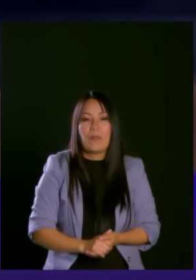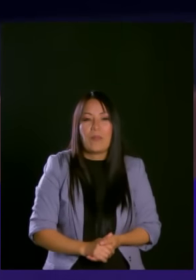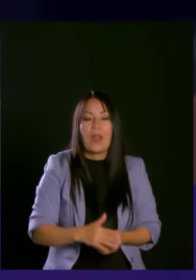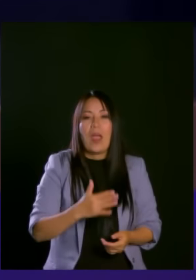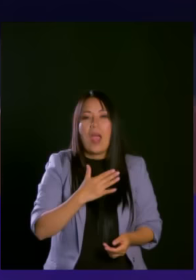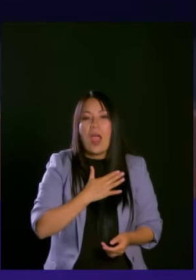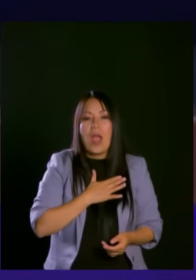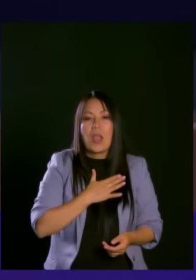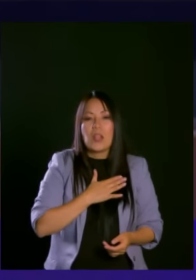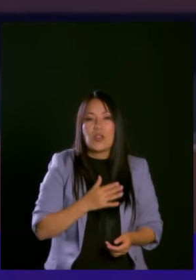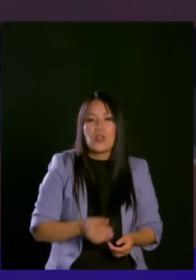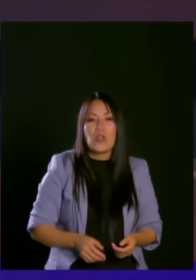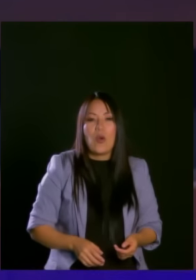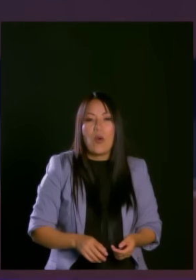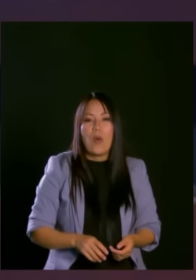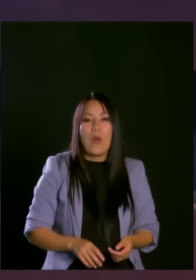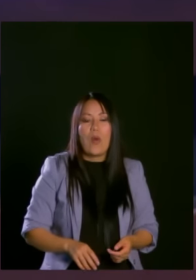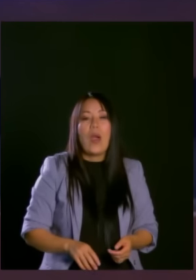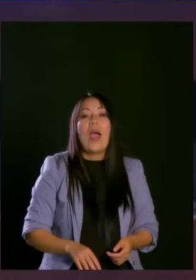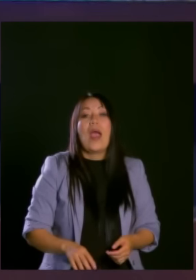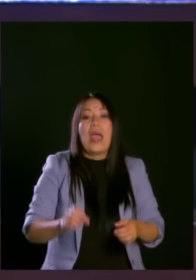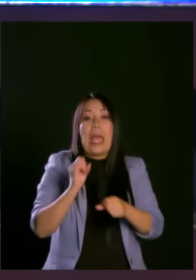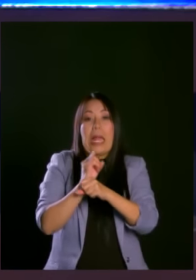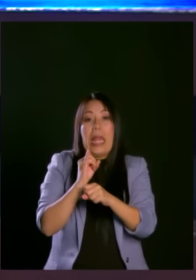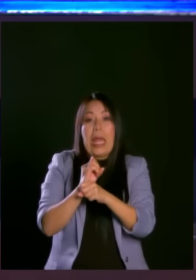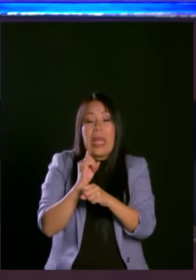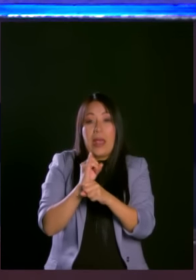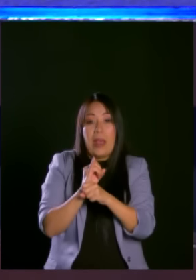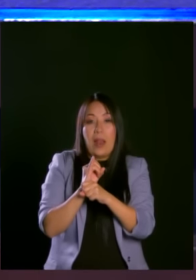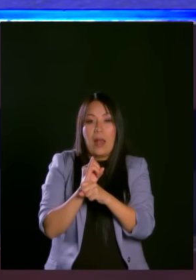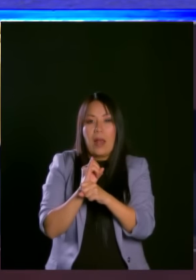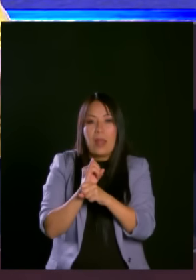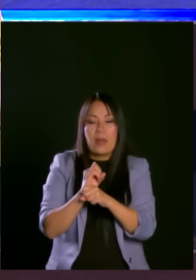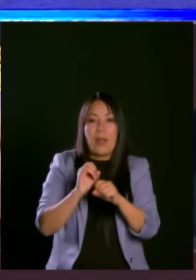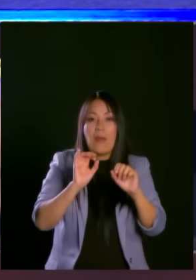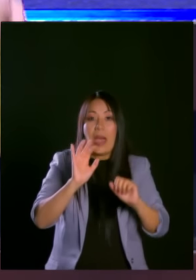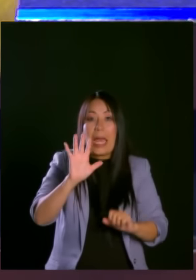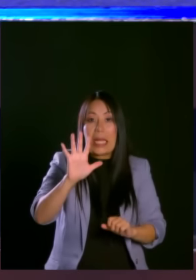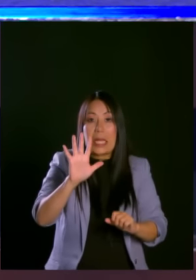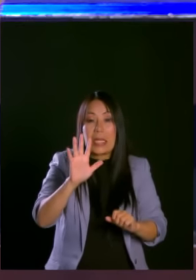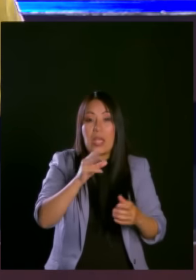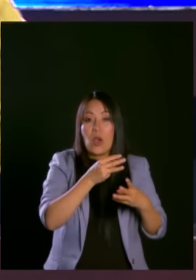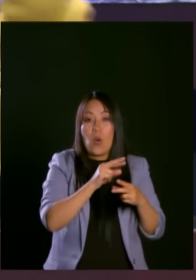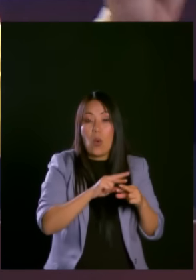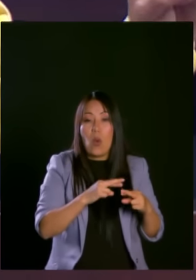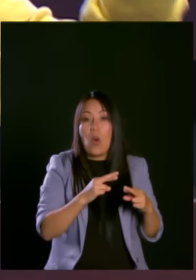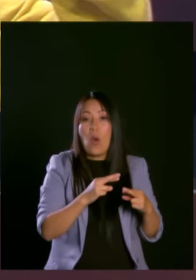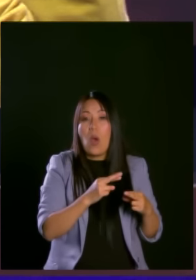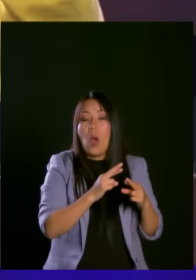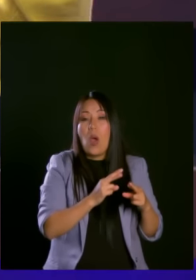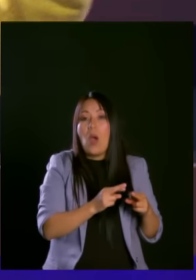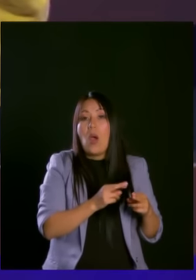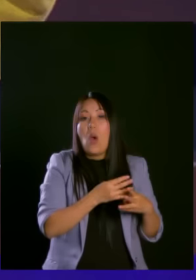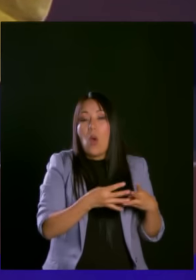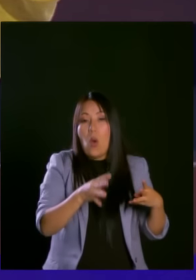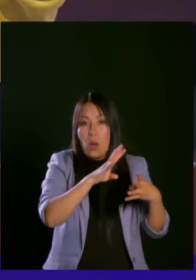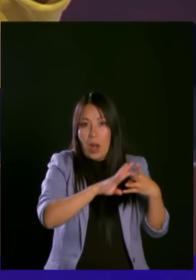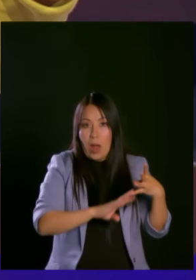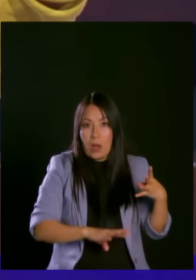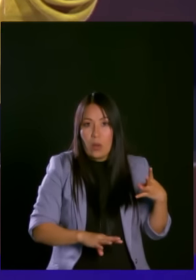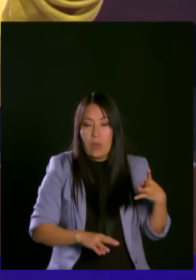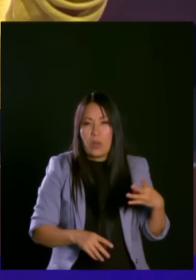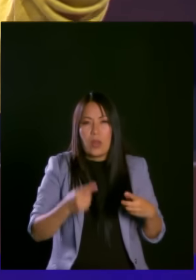paré en la plataforma y solo hice esto. Prepárate que la unción va a estar aquí. Solo esto hice. Yo lloré todo el día. No sé cómo